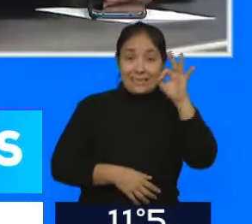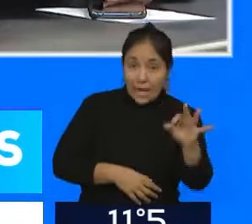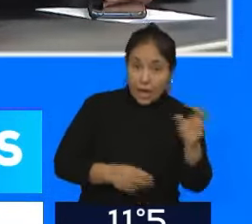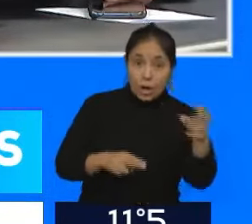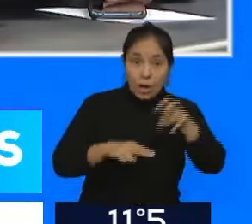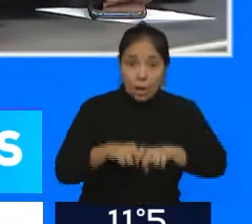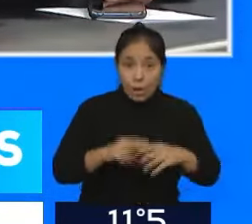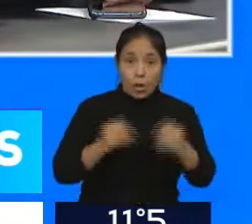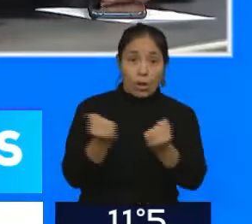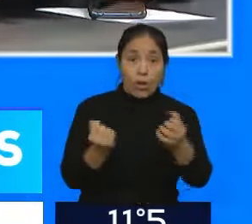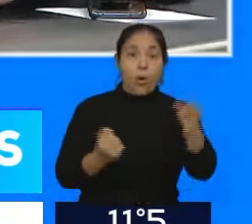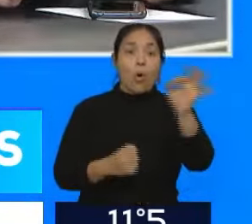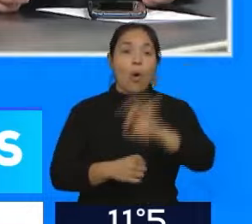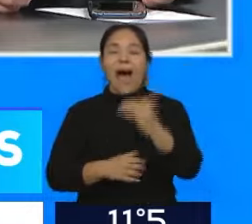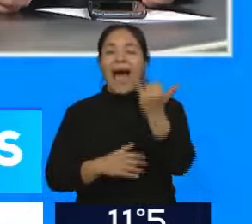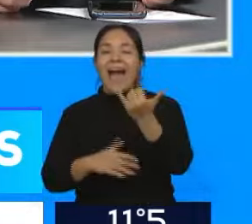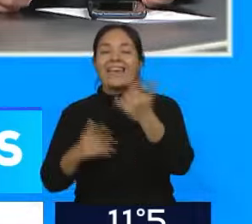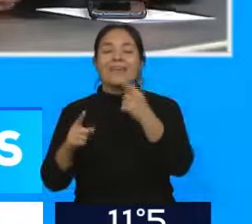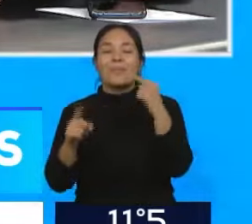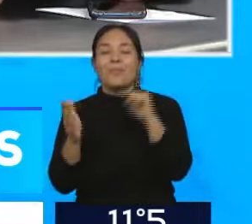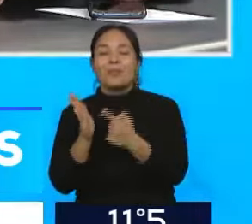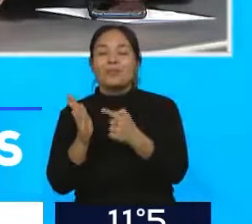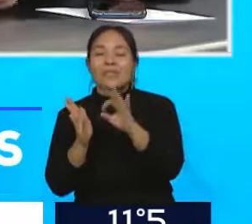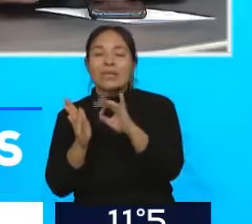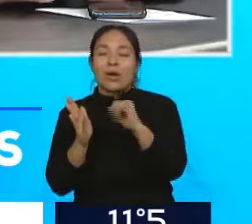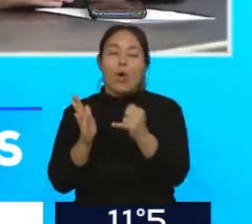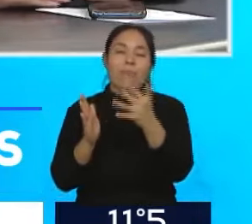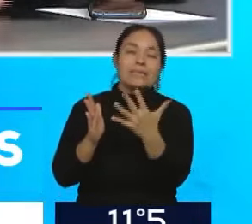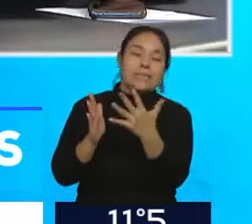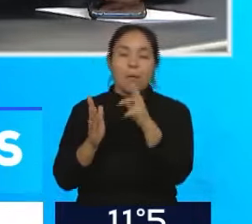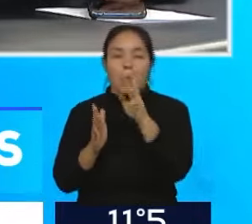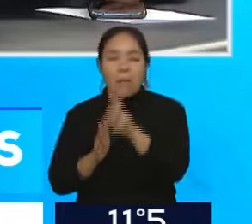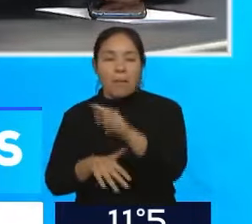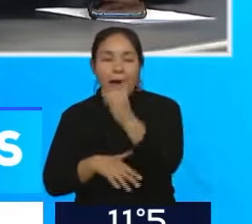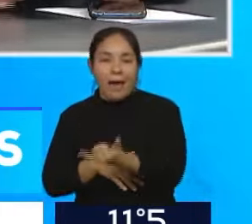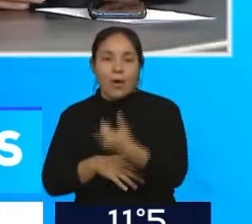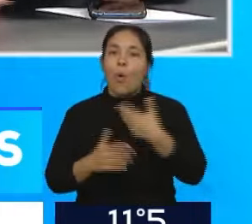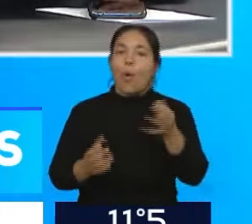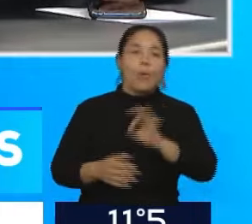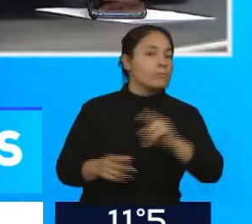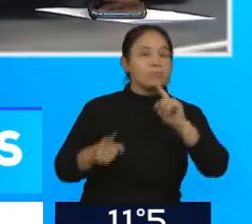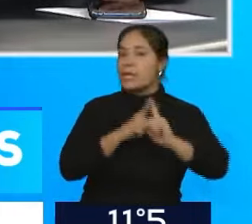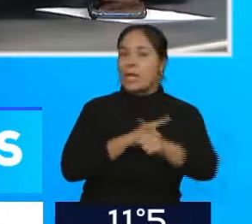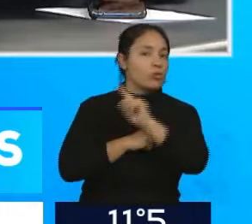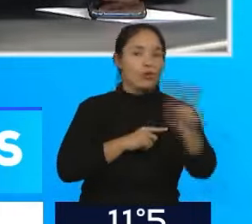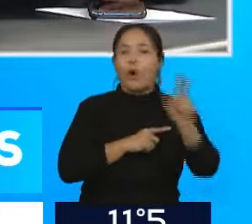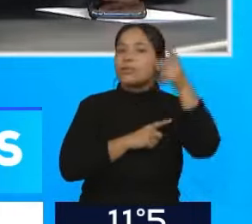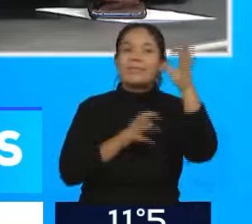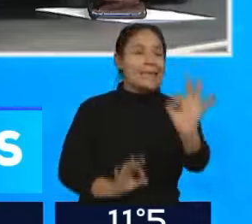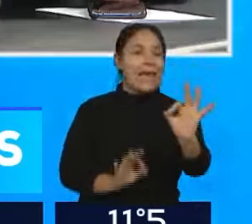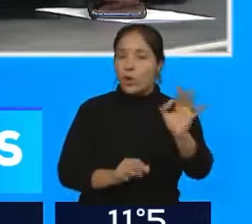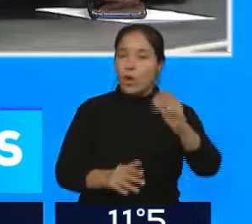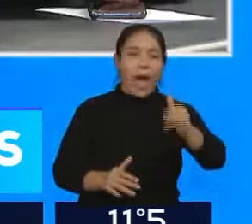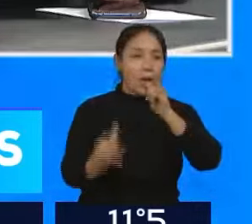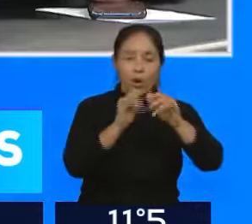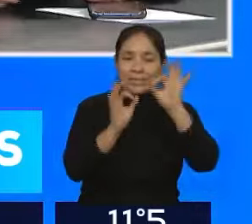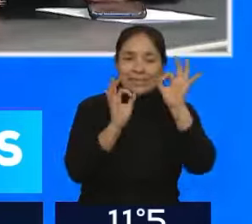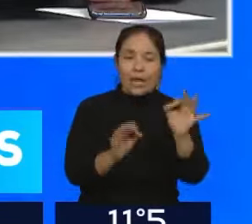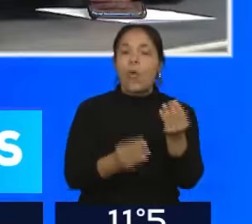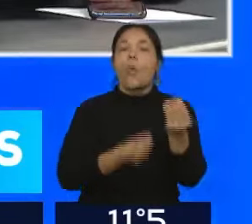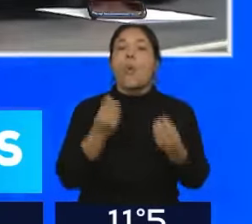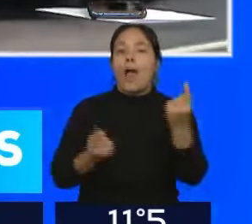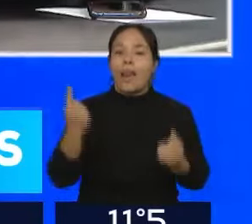margen de 0,5. ¿Se justifica? ¿Está bien? ¿O hay que cortar por lo sano y decir está prohibido tomar alcohol si vas a manejar?